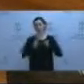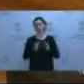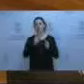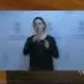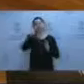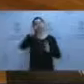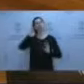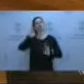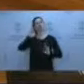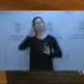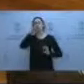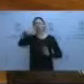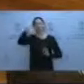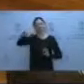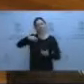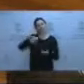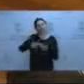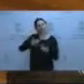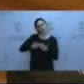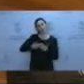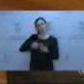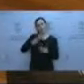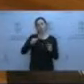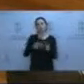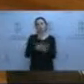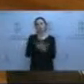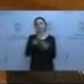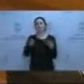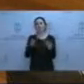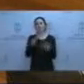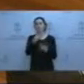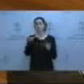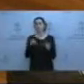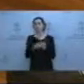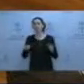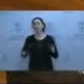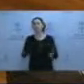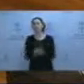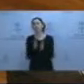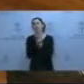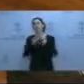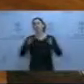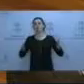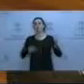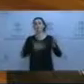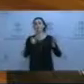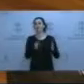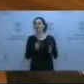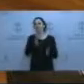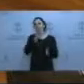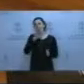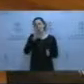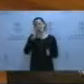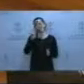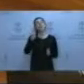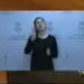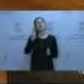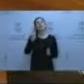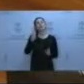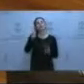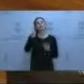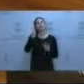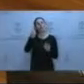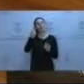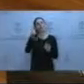de que el curso 18-19 podrán matricularse 2 nuevos alumnos en Mieldes, el